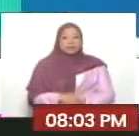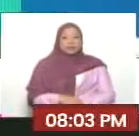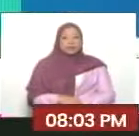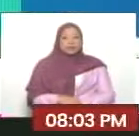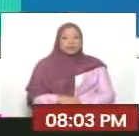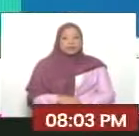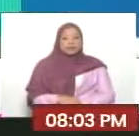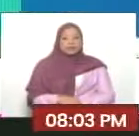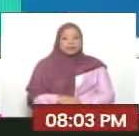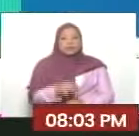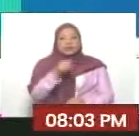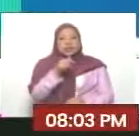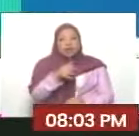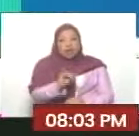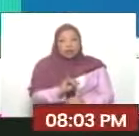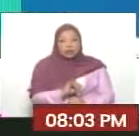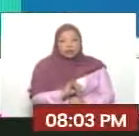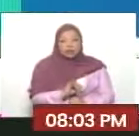Ahí.